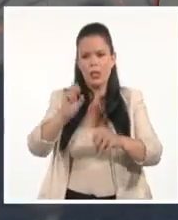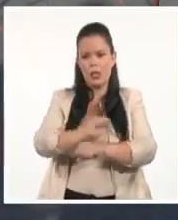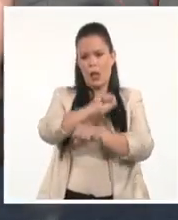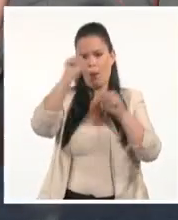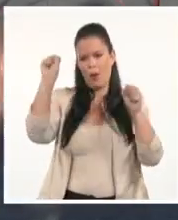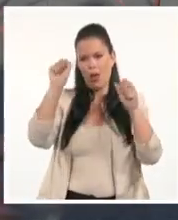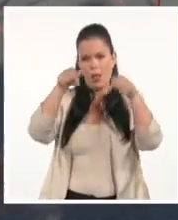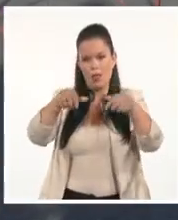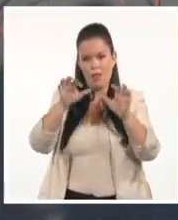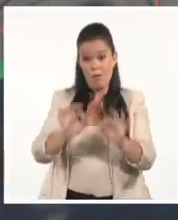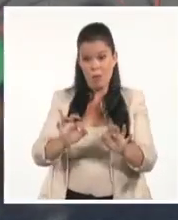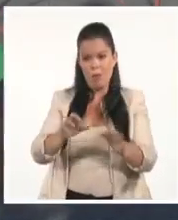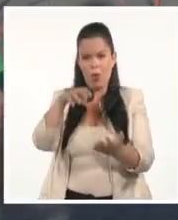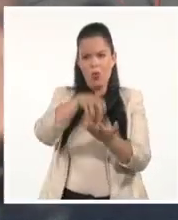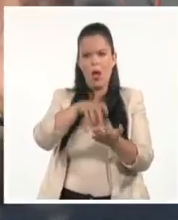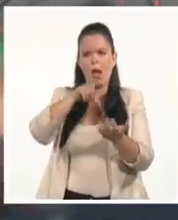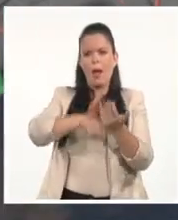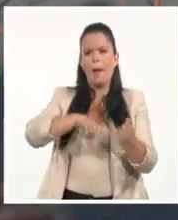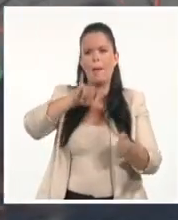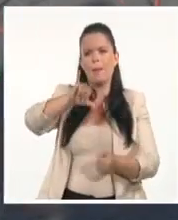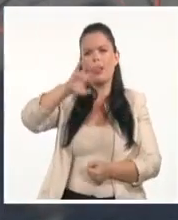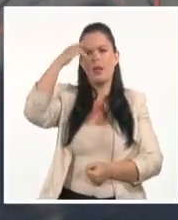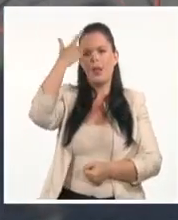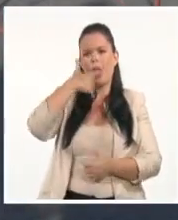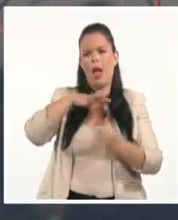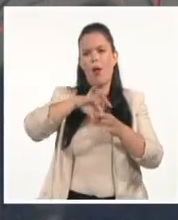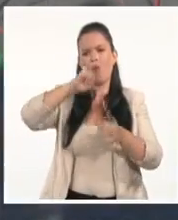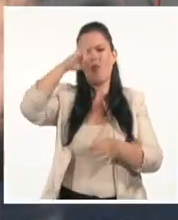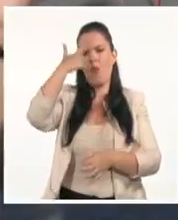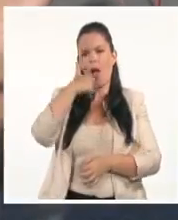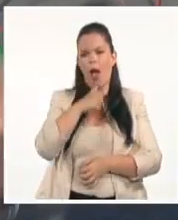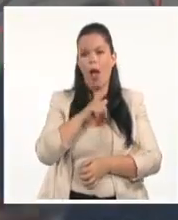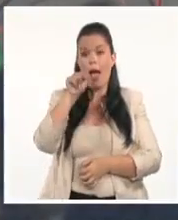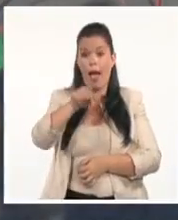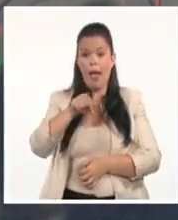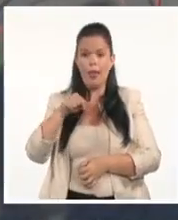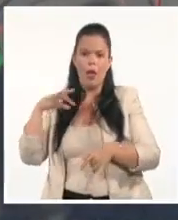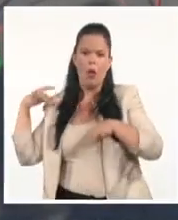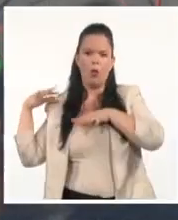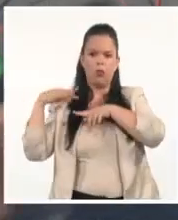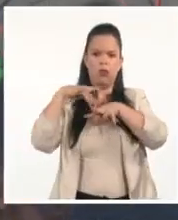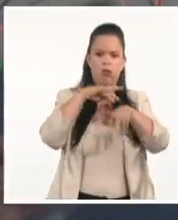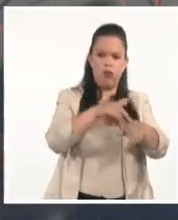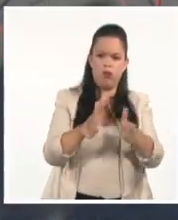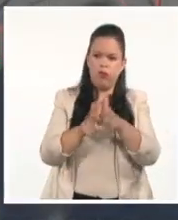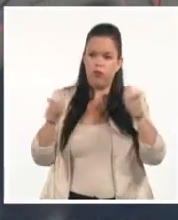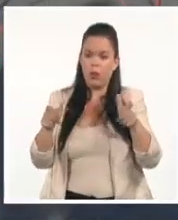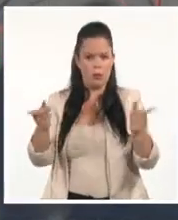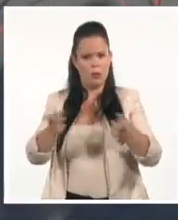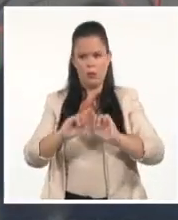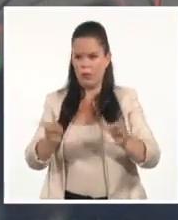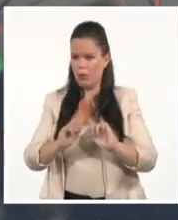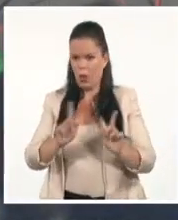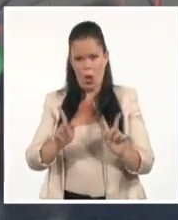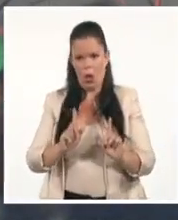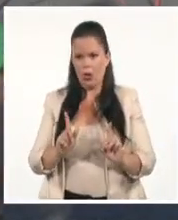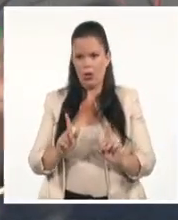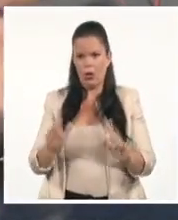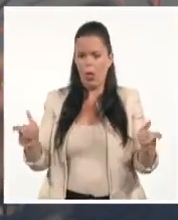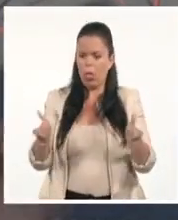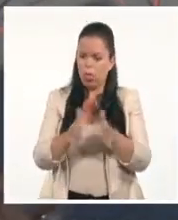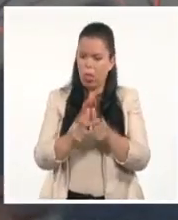lugar. Pero va a ser un acto donde es limitada la participación de las habaneras y los habaneros que aquí se han